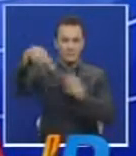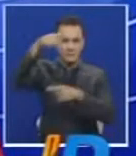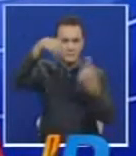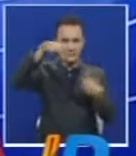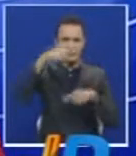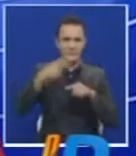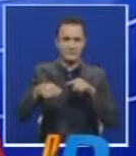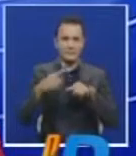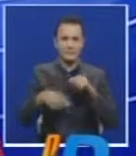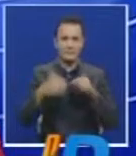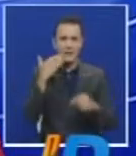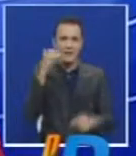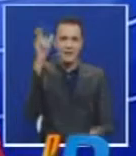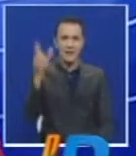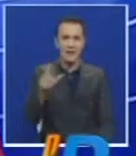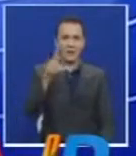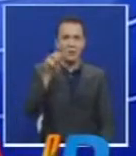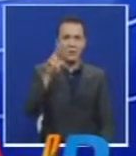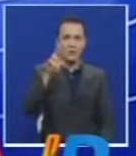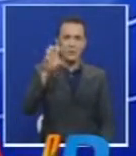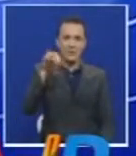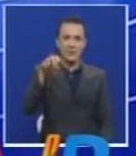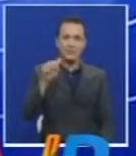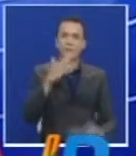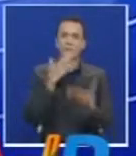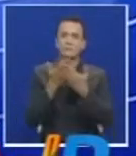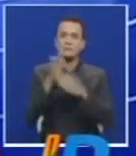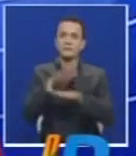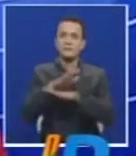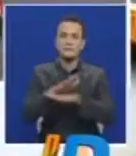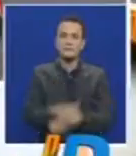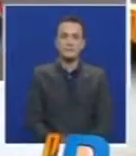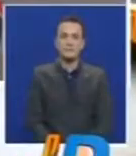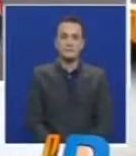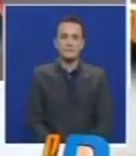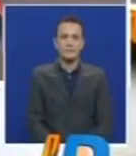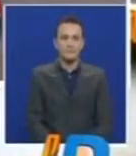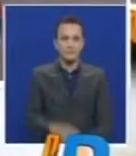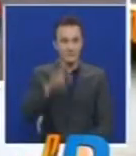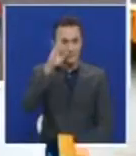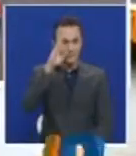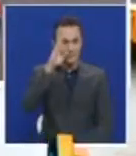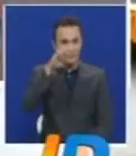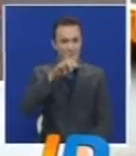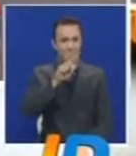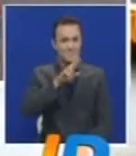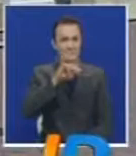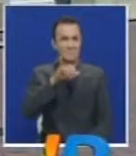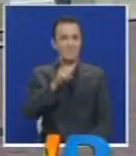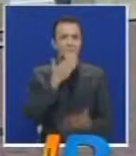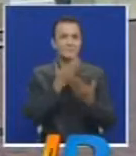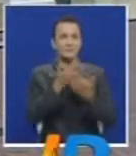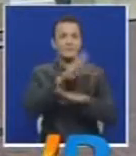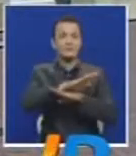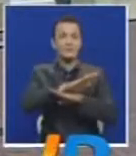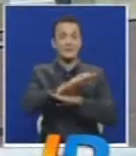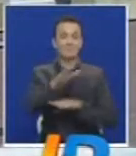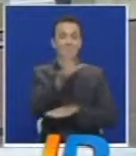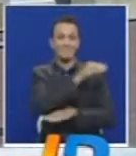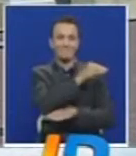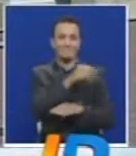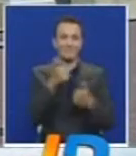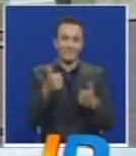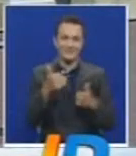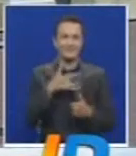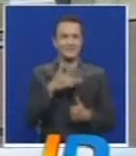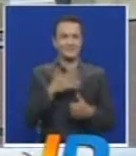del entretenimiento con Lorena Balmas. Lorena, buenas tardes. Hola María Fernanda y muy buenas tardes para todos. Es un verdadero placer estar